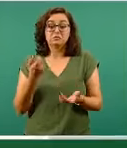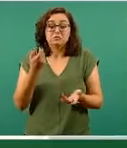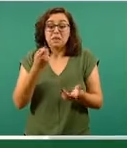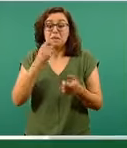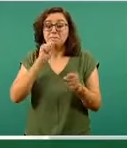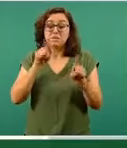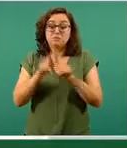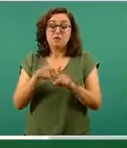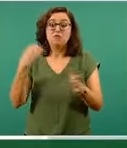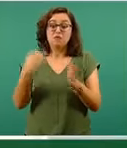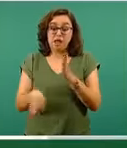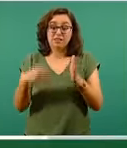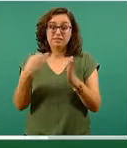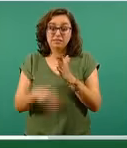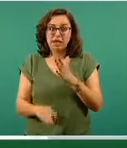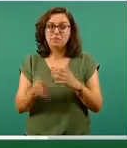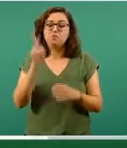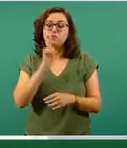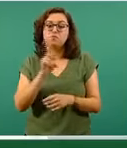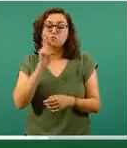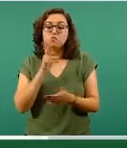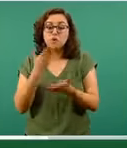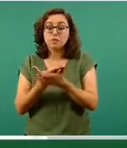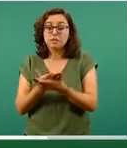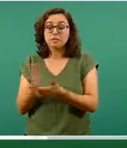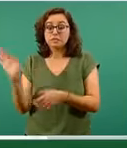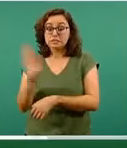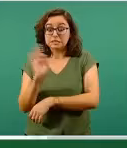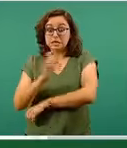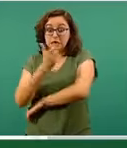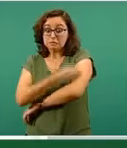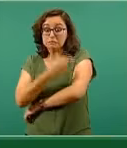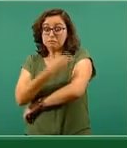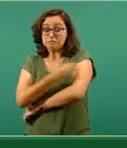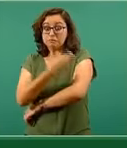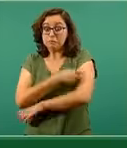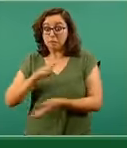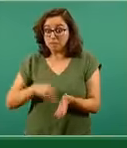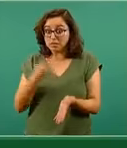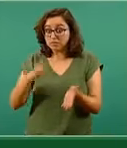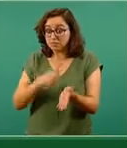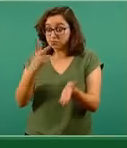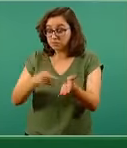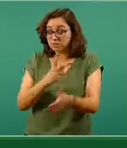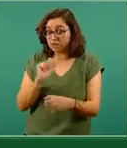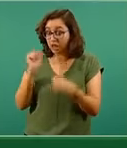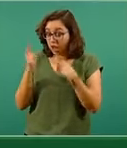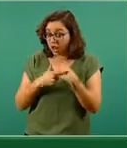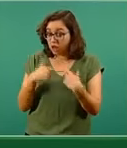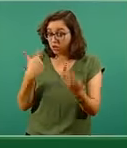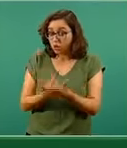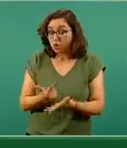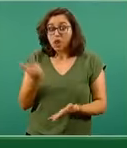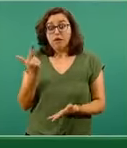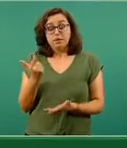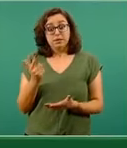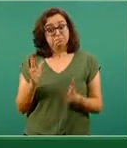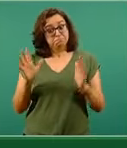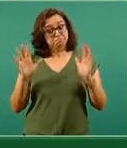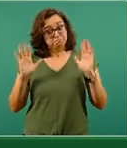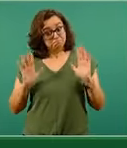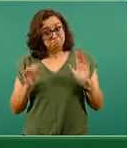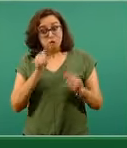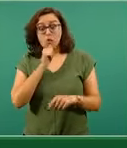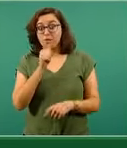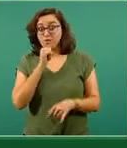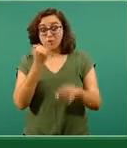la ha estudiado, de decir pues que si puede pasar algo, ¿no? Entonces, por eso digo, no es recomendable, no está indicado.